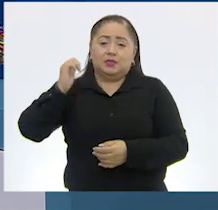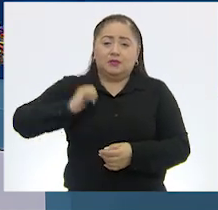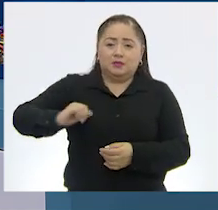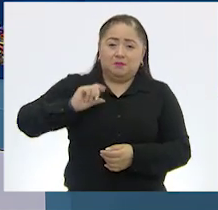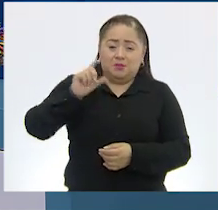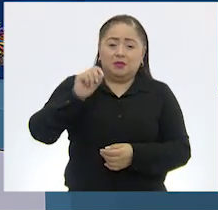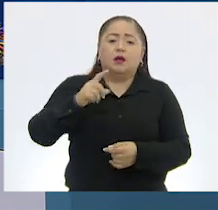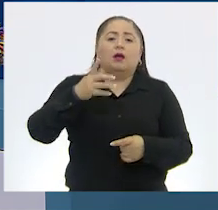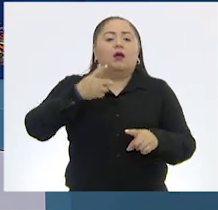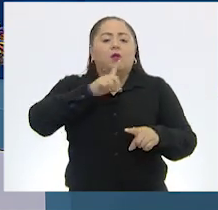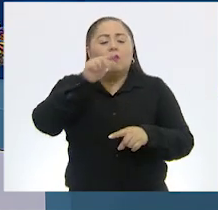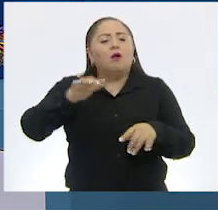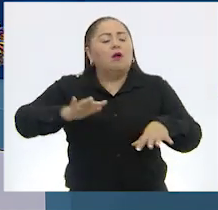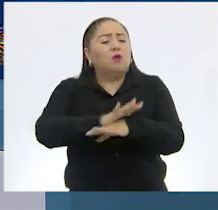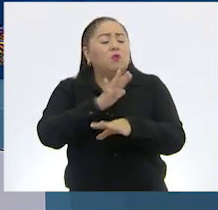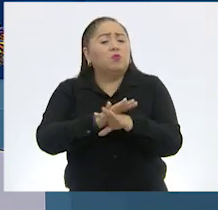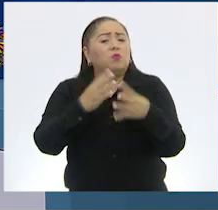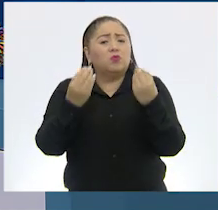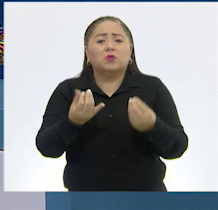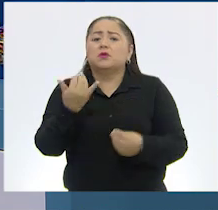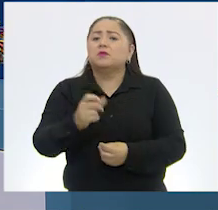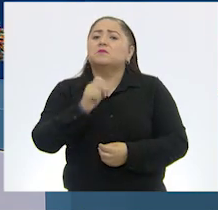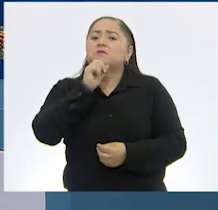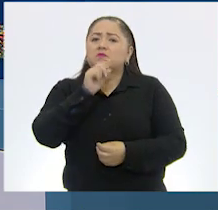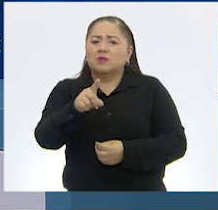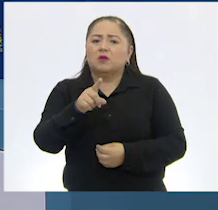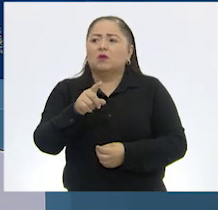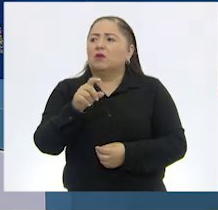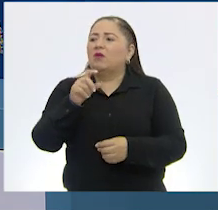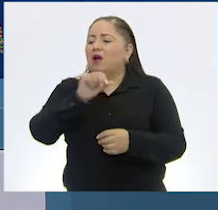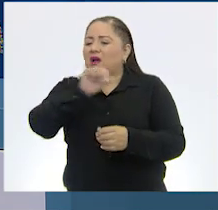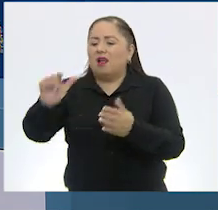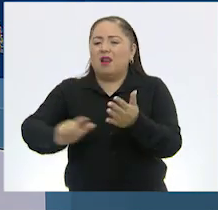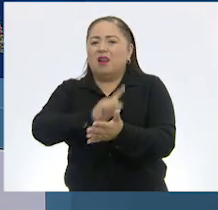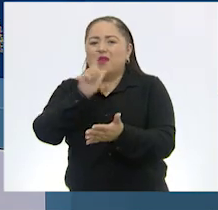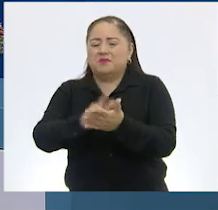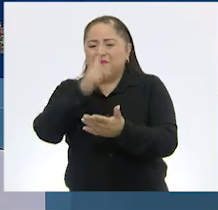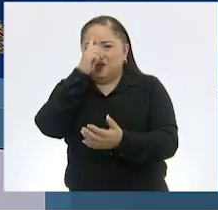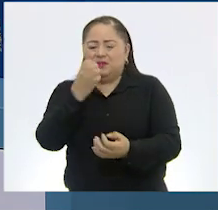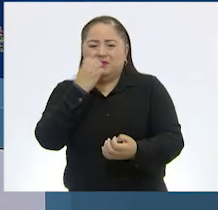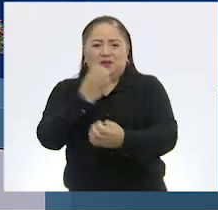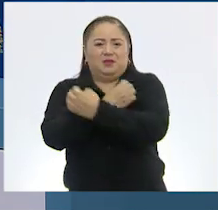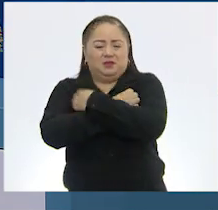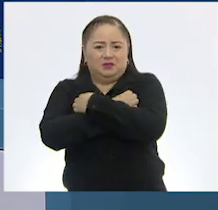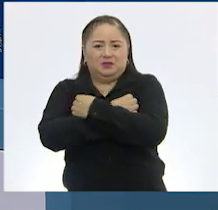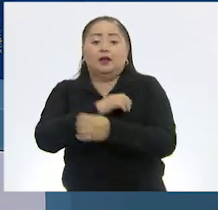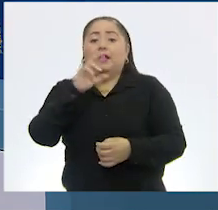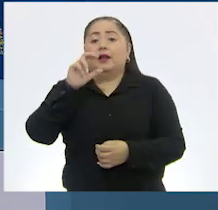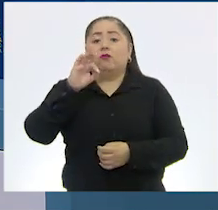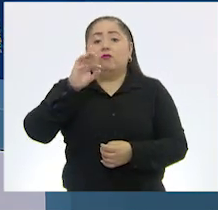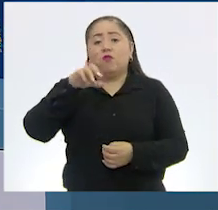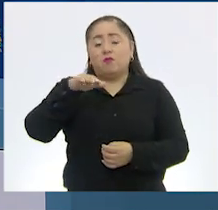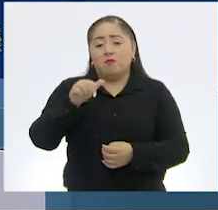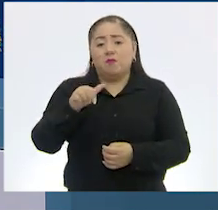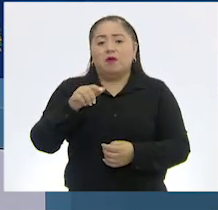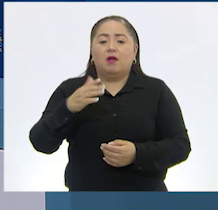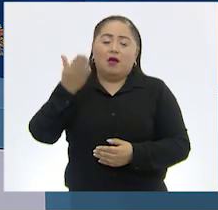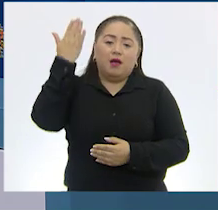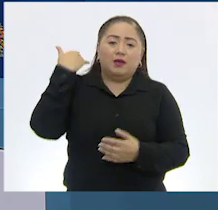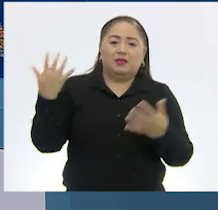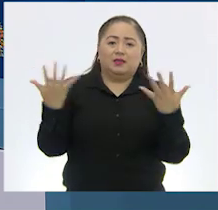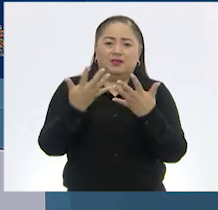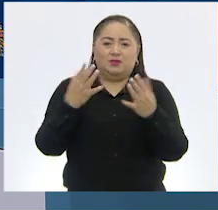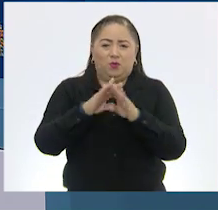XX ocurrieron varios acontecimientos que también tendrían una influencia sobre las leyes de educación. Las reformas que se hicieron durante la